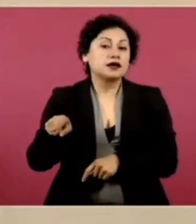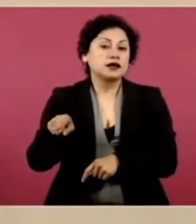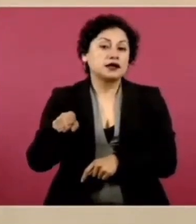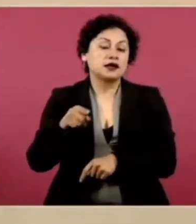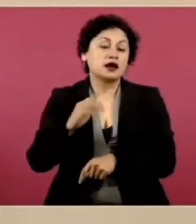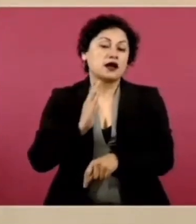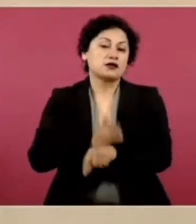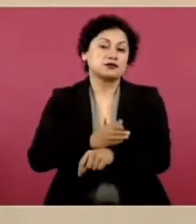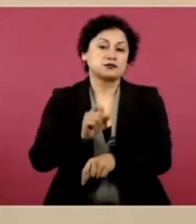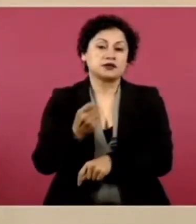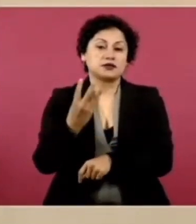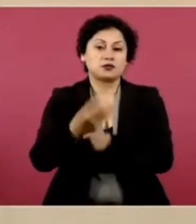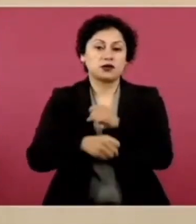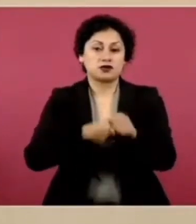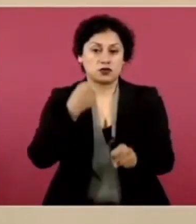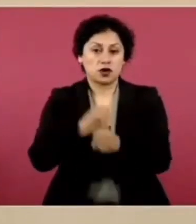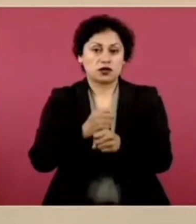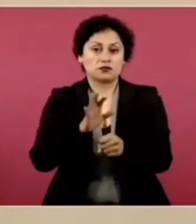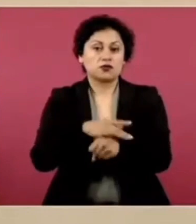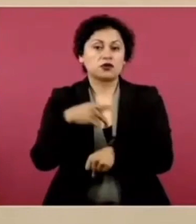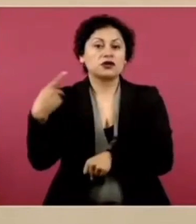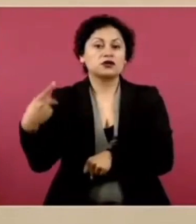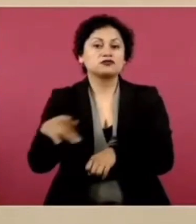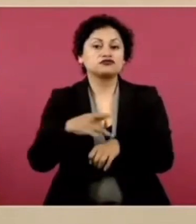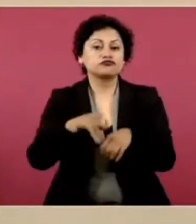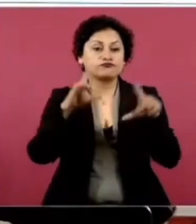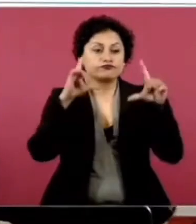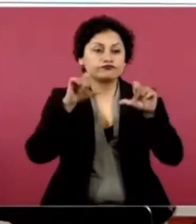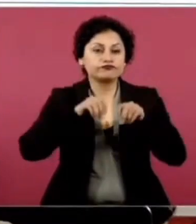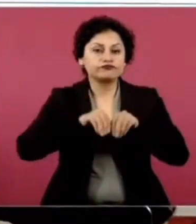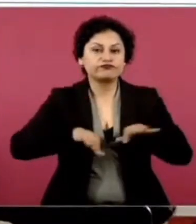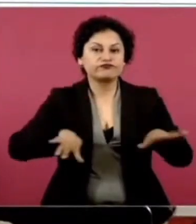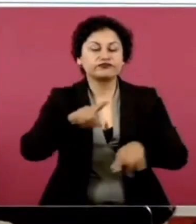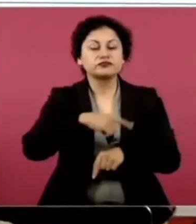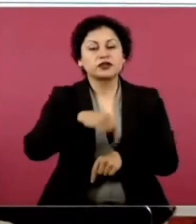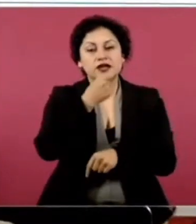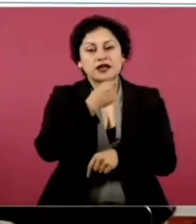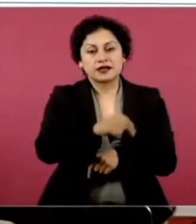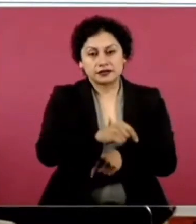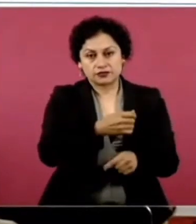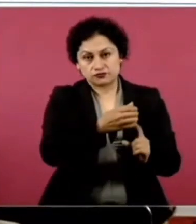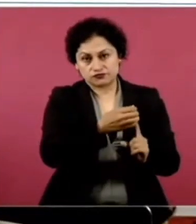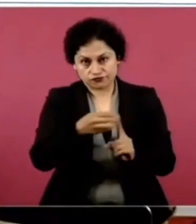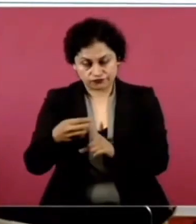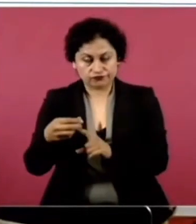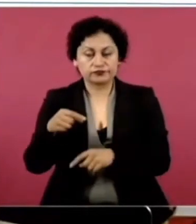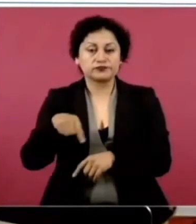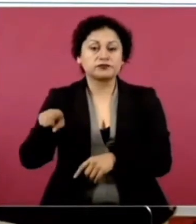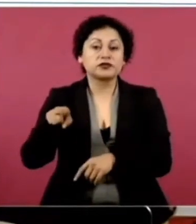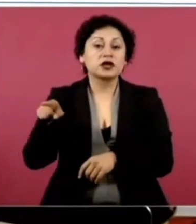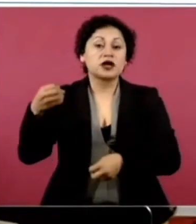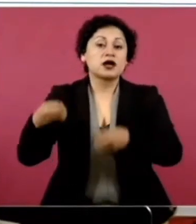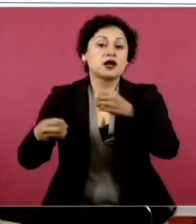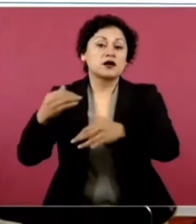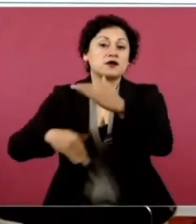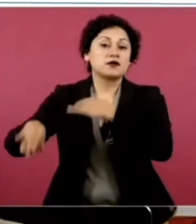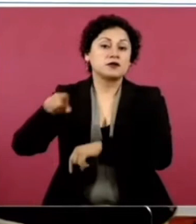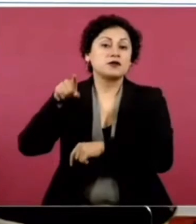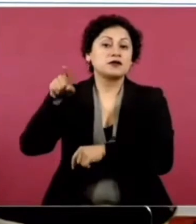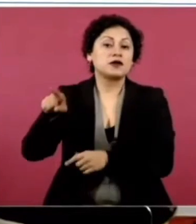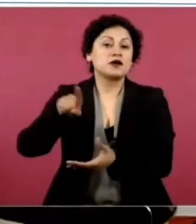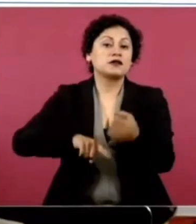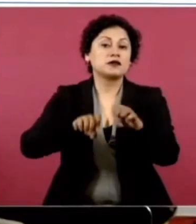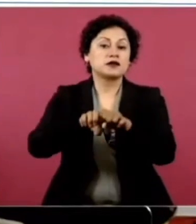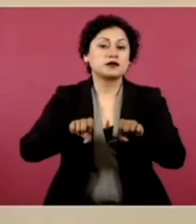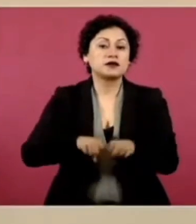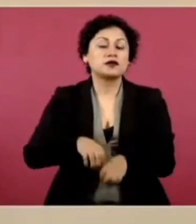de prisión por delitos de pornografía infantil y corrupción de menores. Aquí el magistrado adscrito a la 9ª Sala especializada